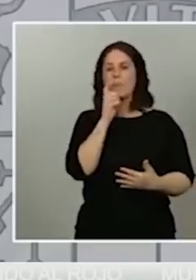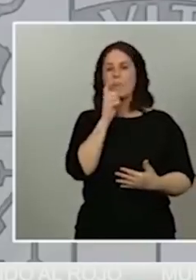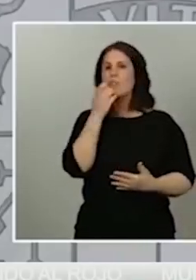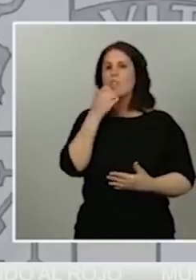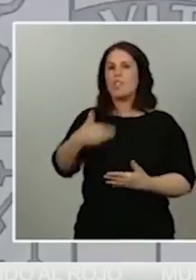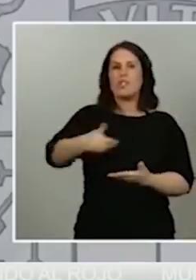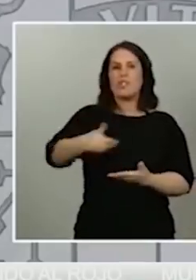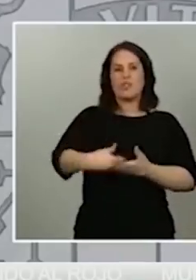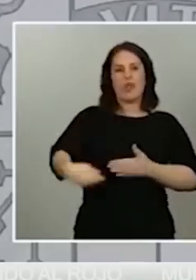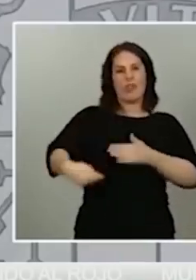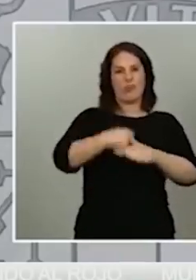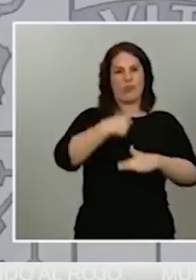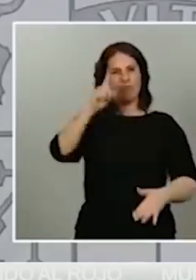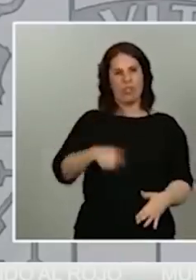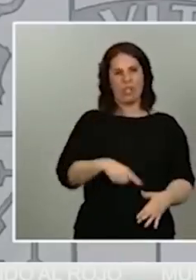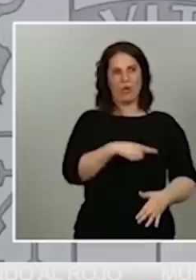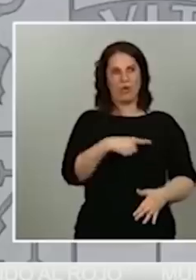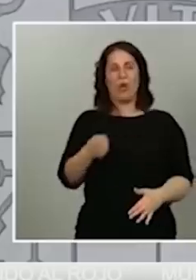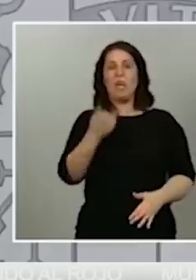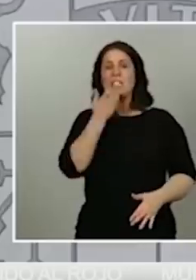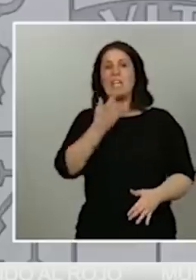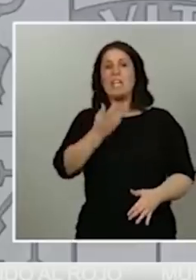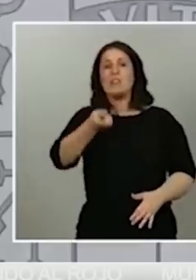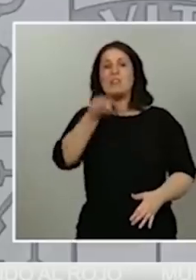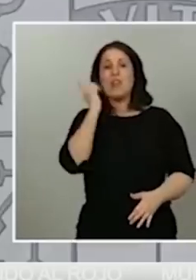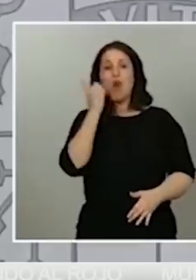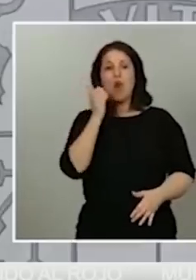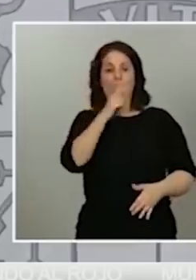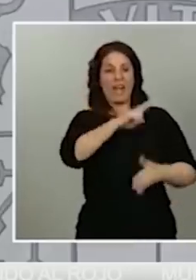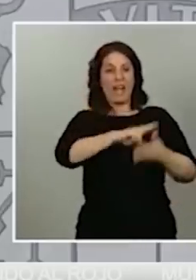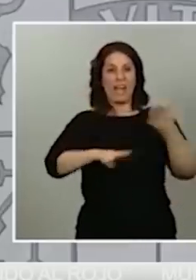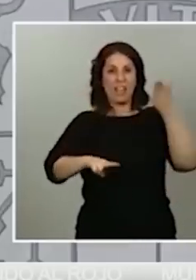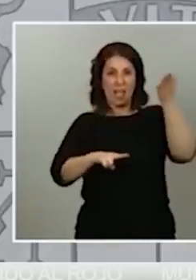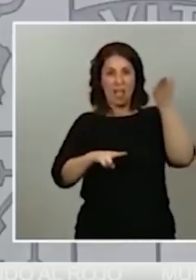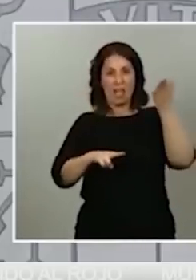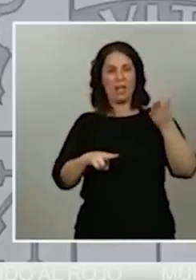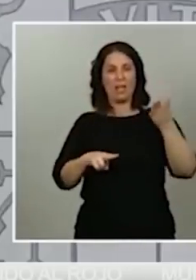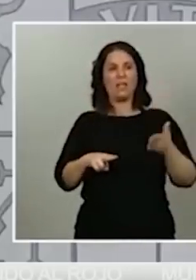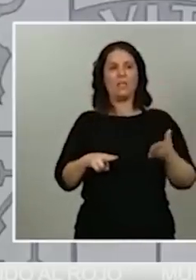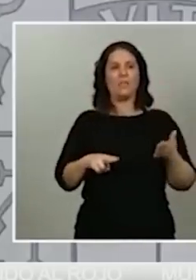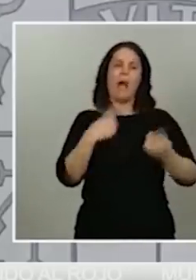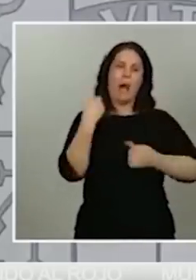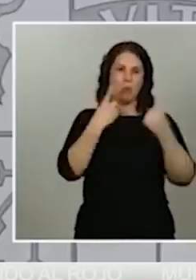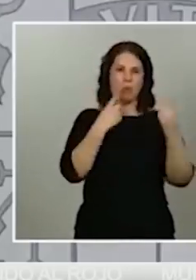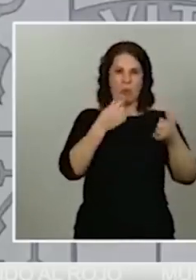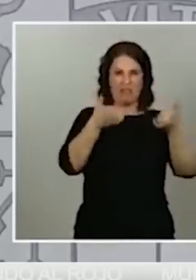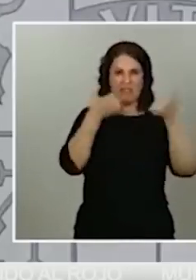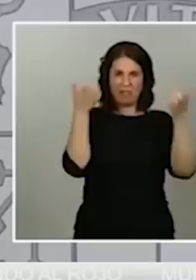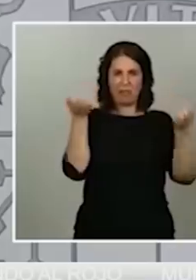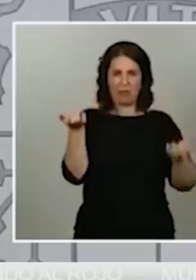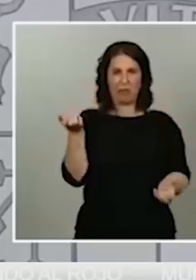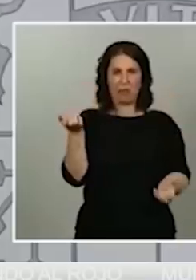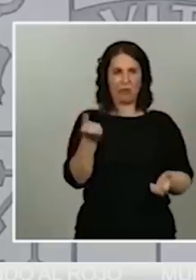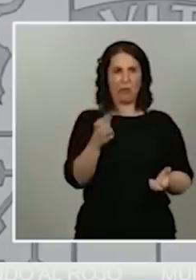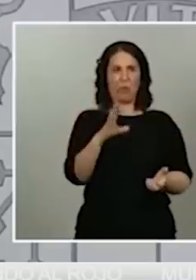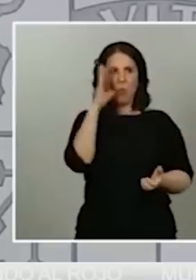farsa si no se garantiza la información objetiva y no se aceptan los hechos mismos. Y por